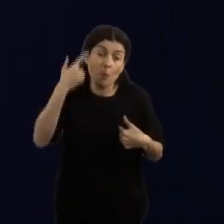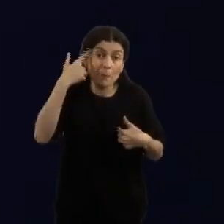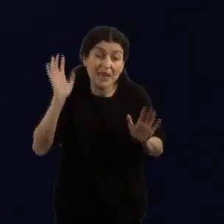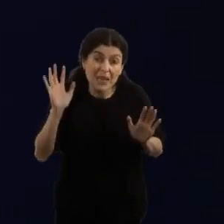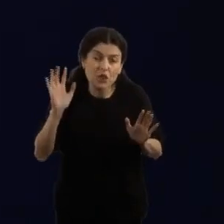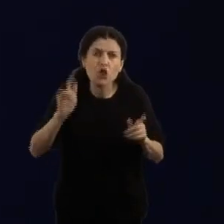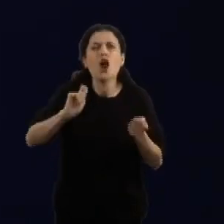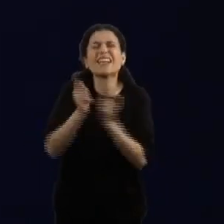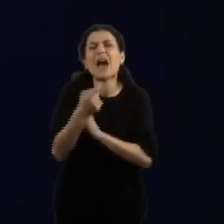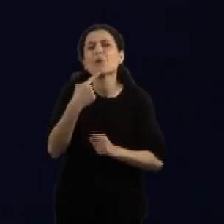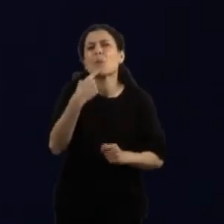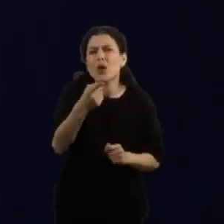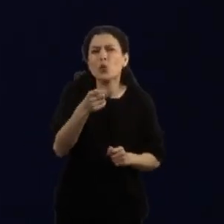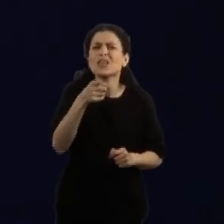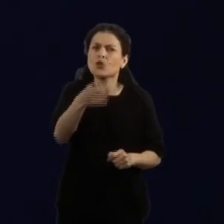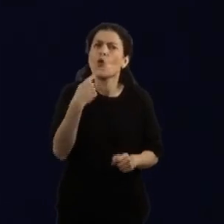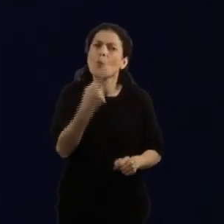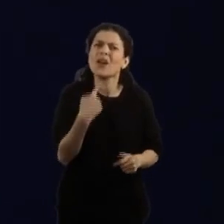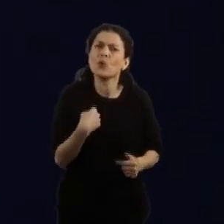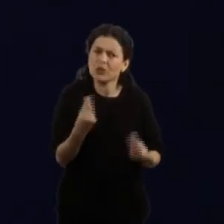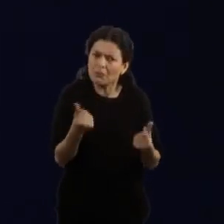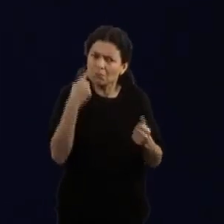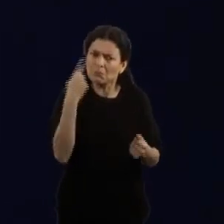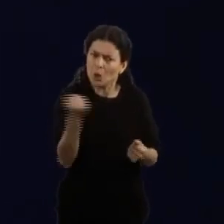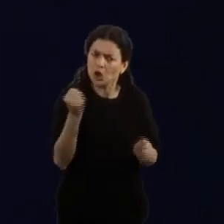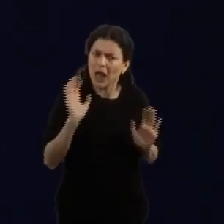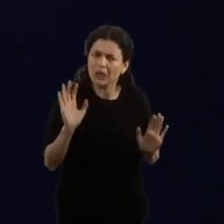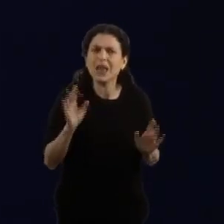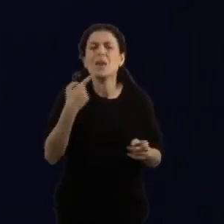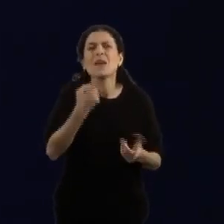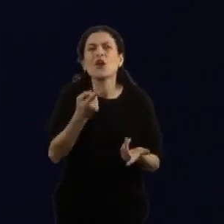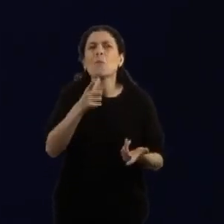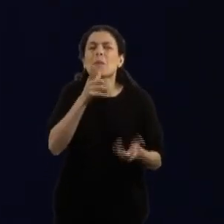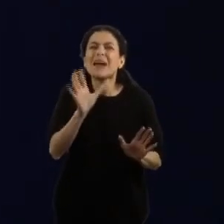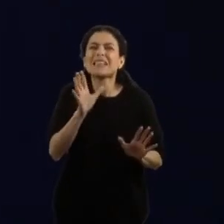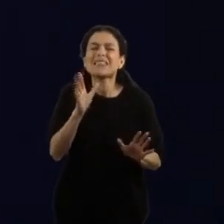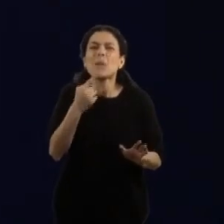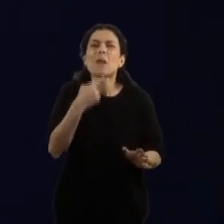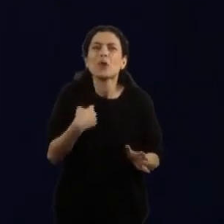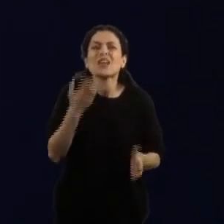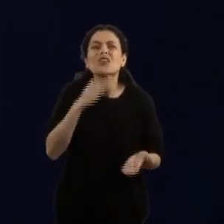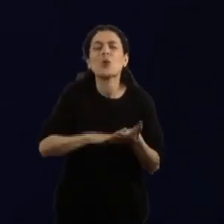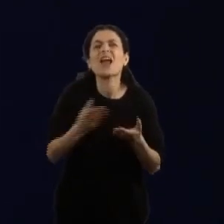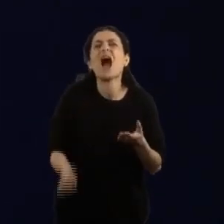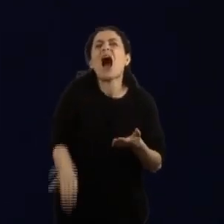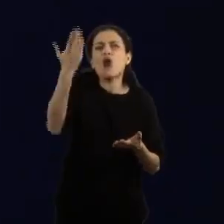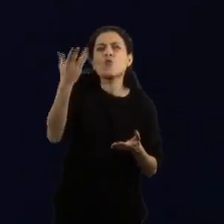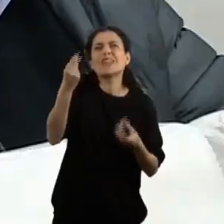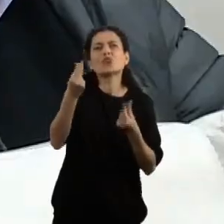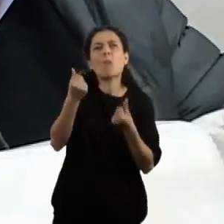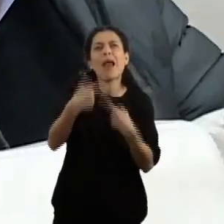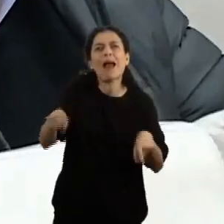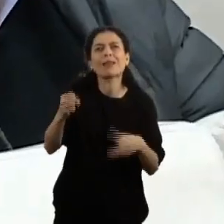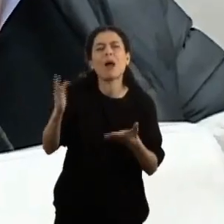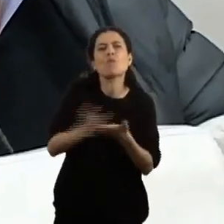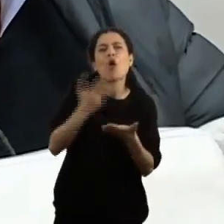la pregunta siempre es válida, pero digo, hubiese tenido más sentido que me preguntes por el aumento de la base monetaria y listo, no compararlo con lo